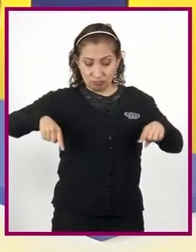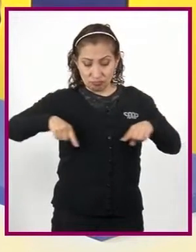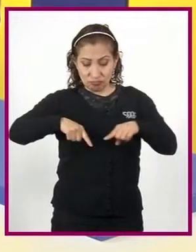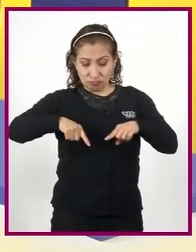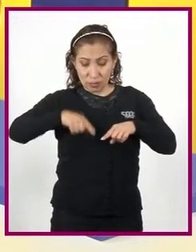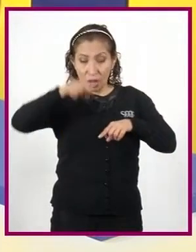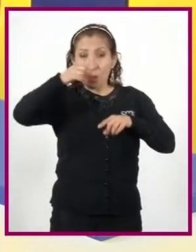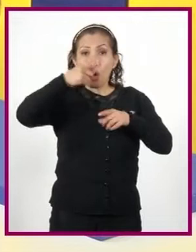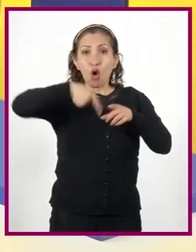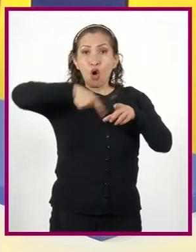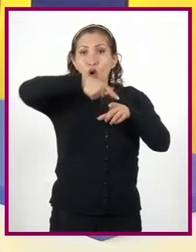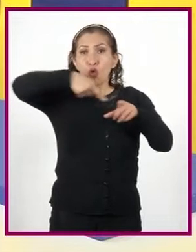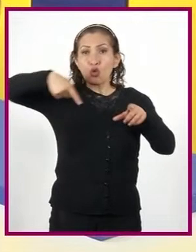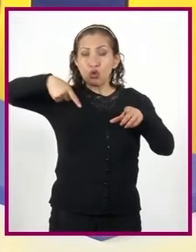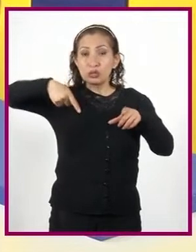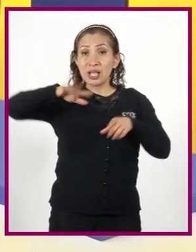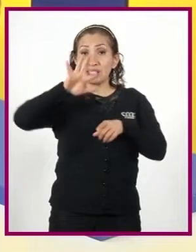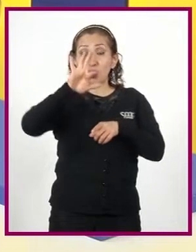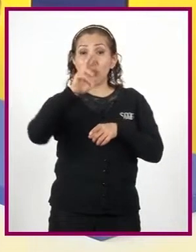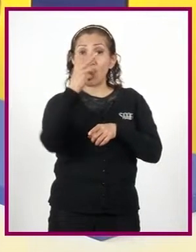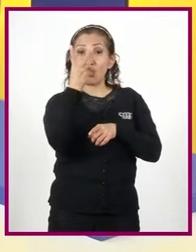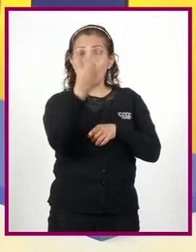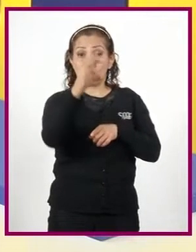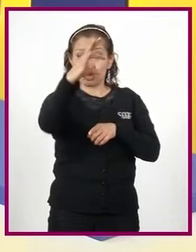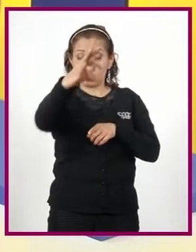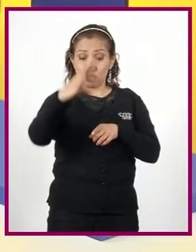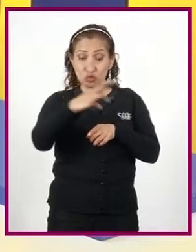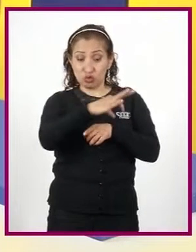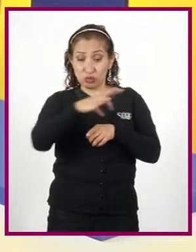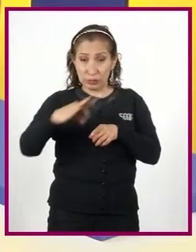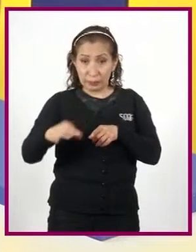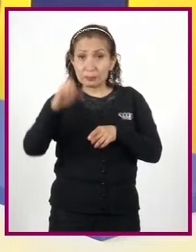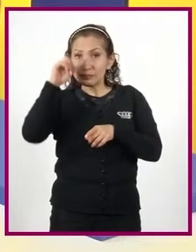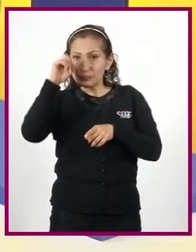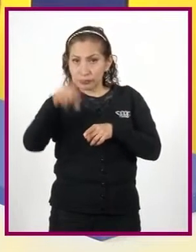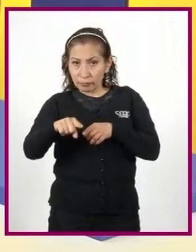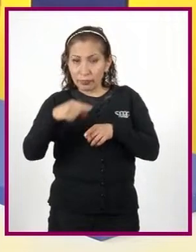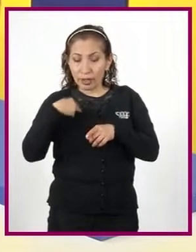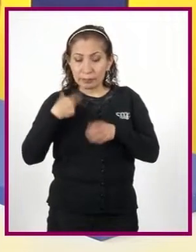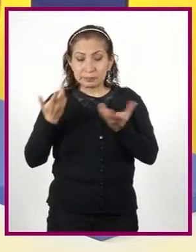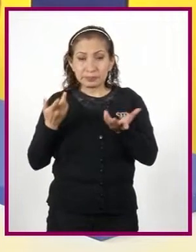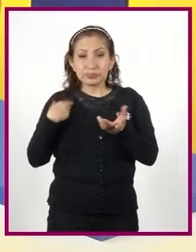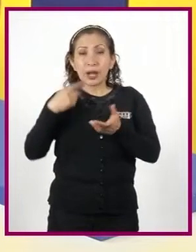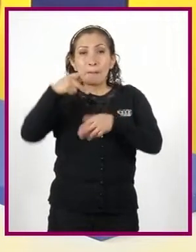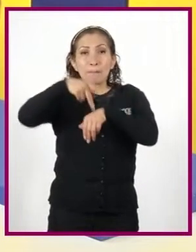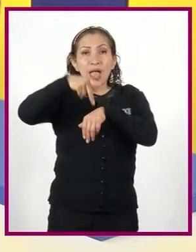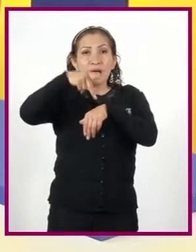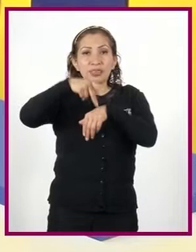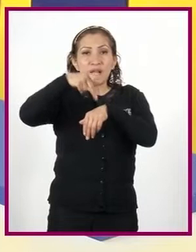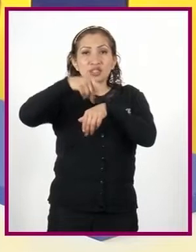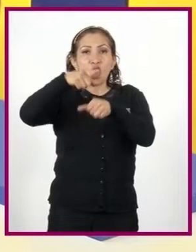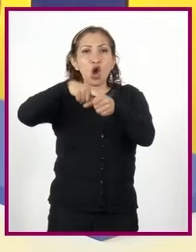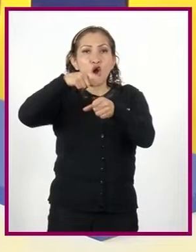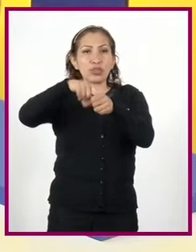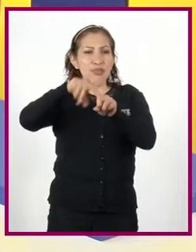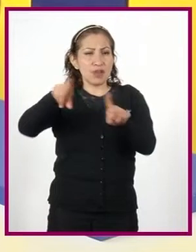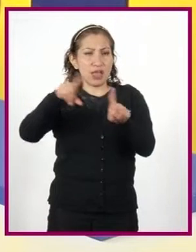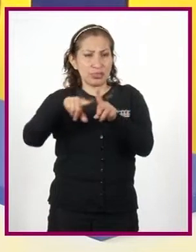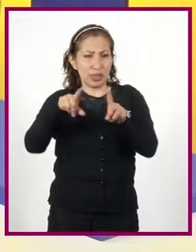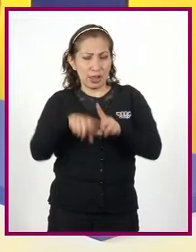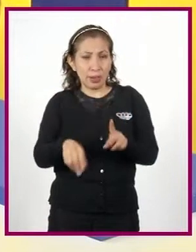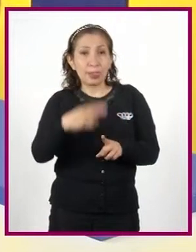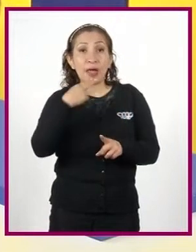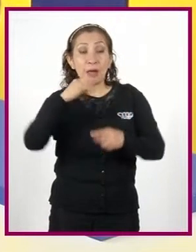cruz, dividido en 52 espacios, por los cuales pasaban piedrecillas de colores. Se